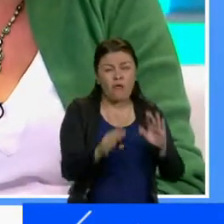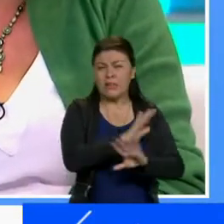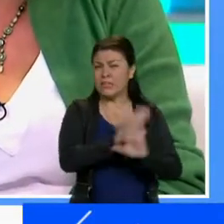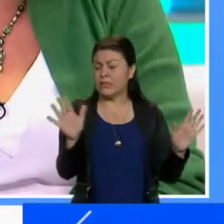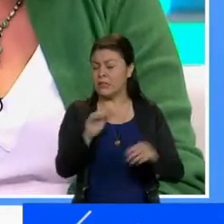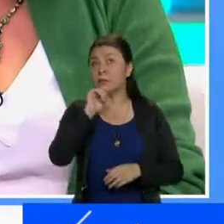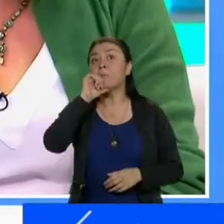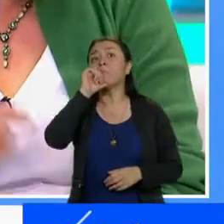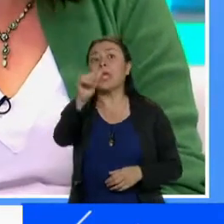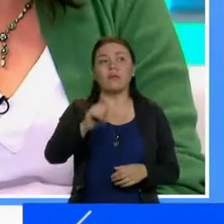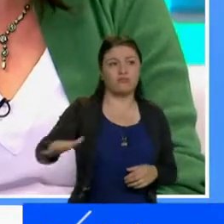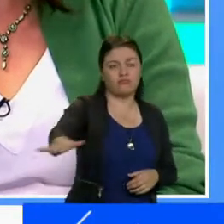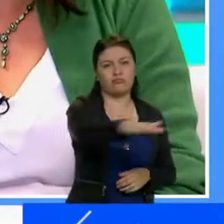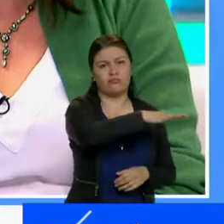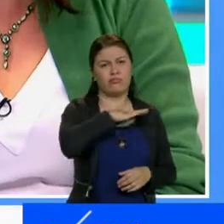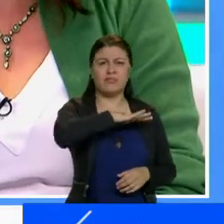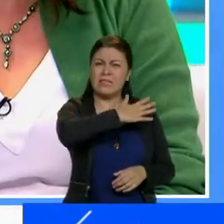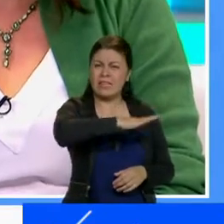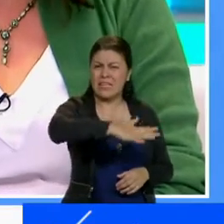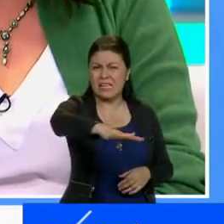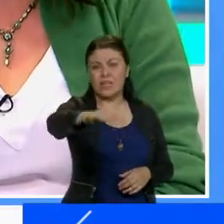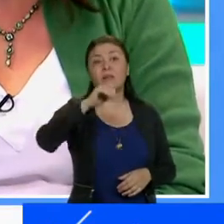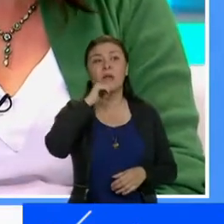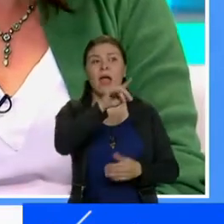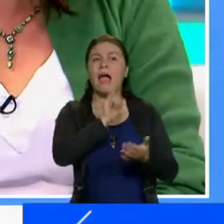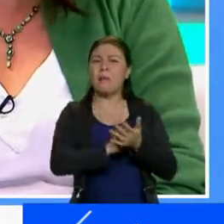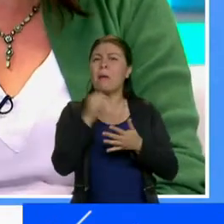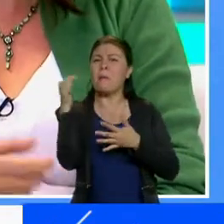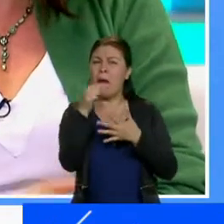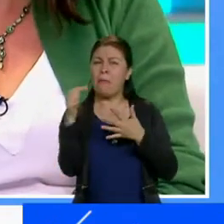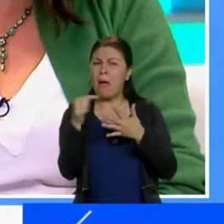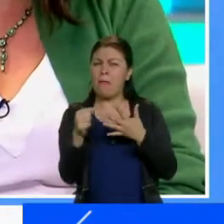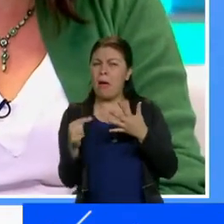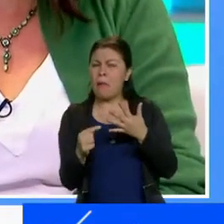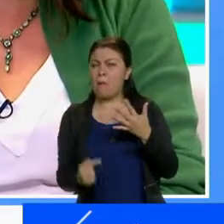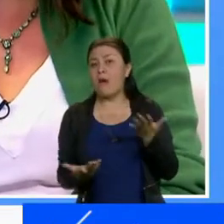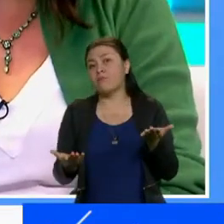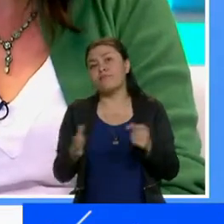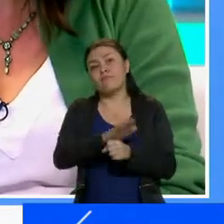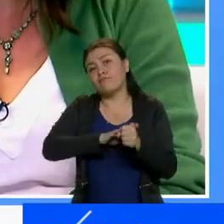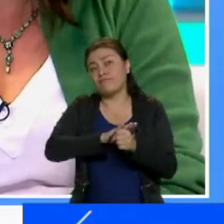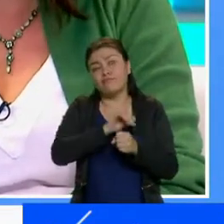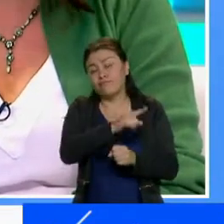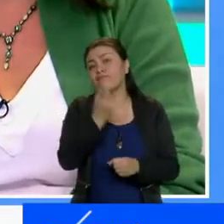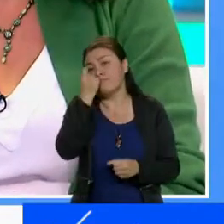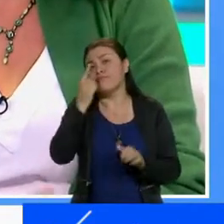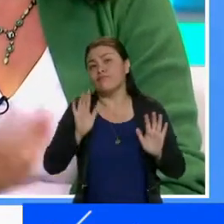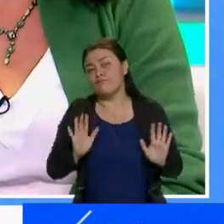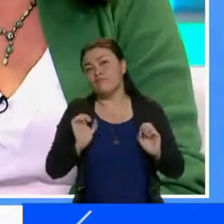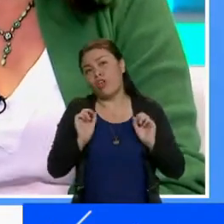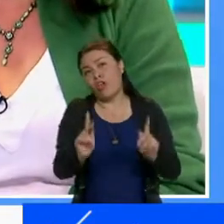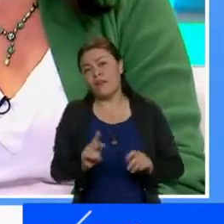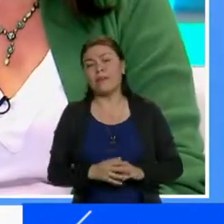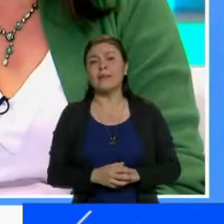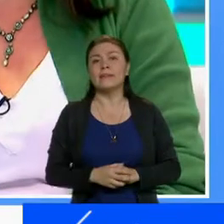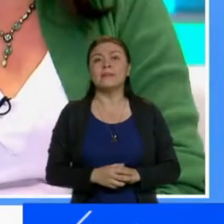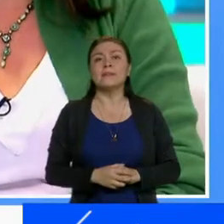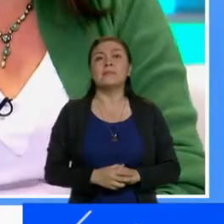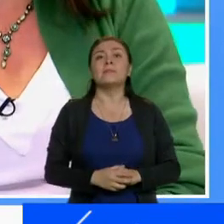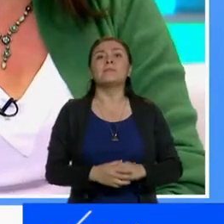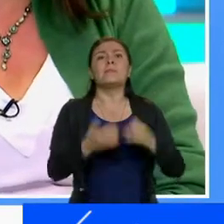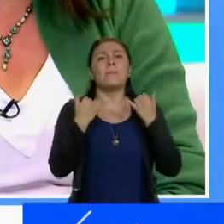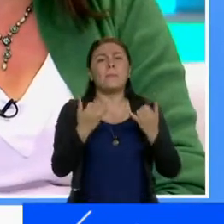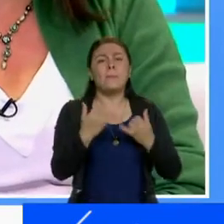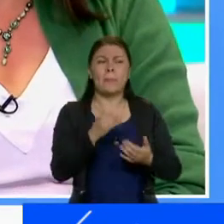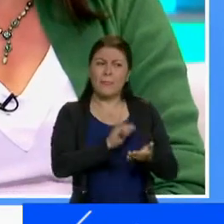muy altos, y todas esas condiciones pues generan unas situaciones de vulnerabilidad muy especiales. Entonces yo creo que aquí también lo que